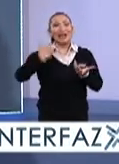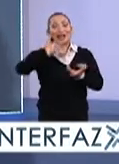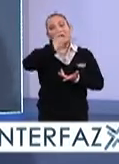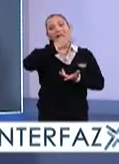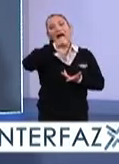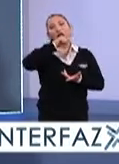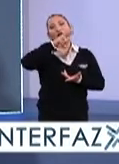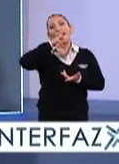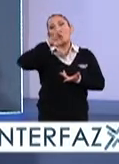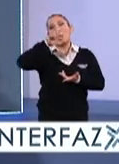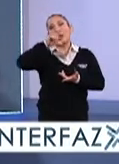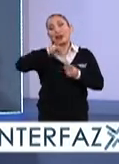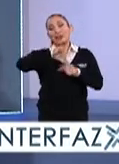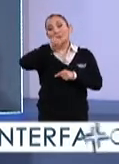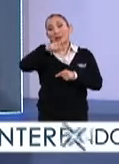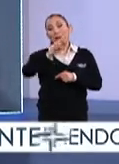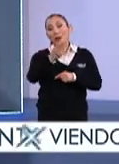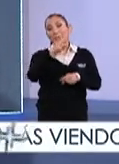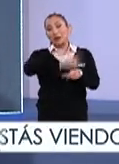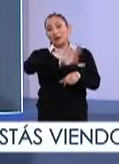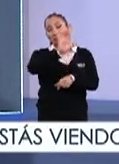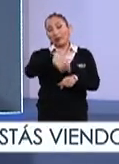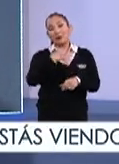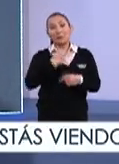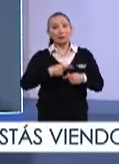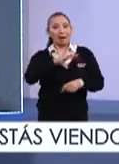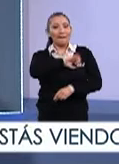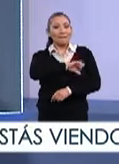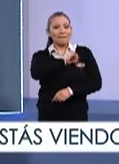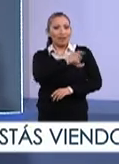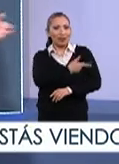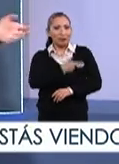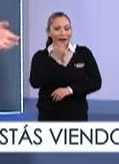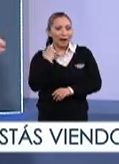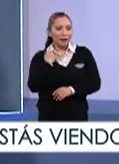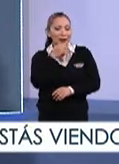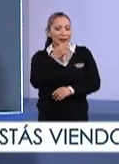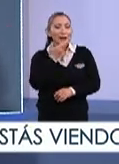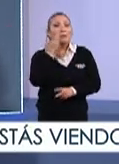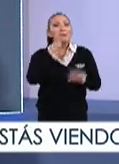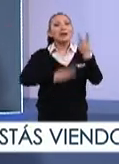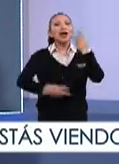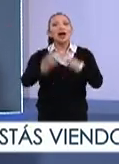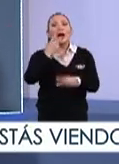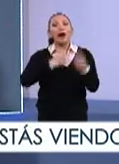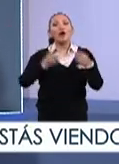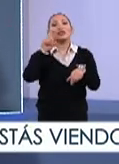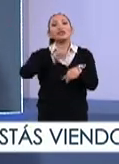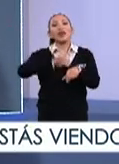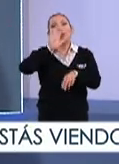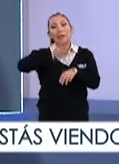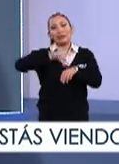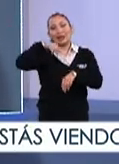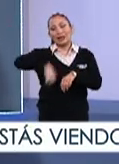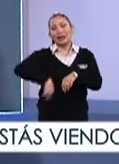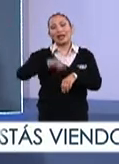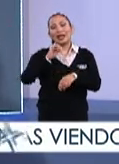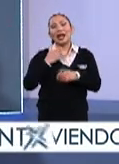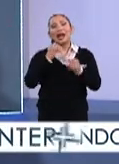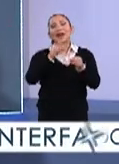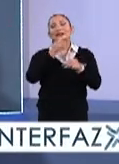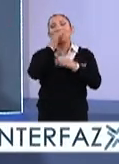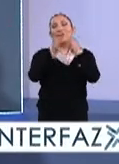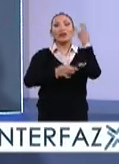luego noviembre, Día de Muertos, la parte favorita de todos los mexicanos. Les damos la bienvenida un día más a este programa de la